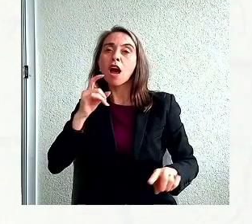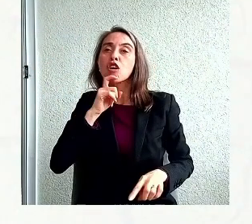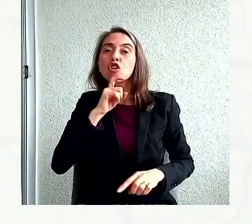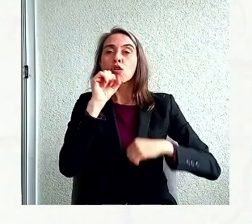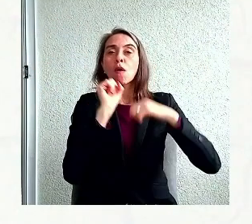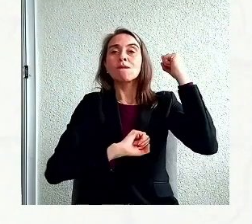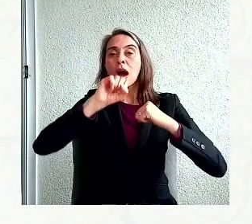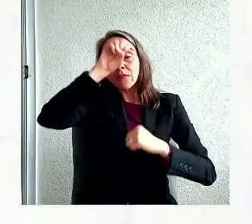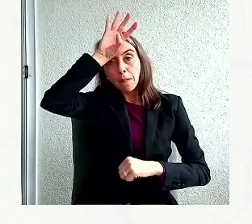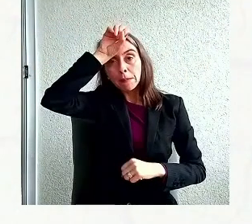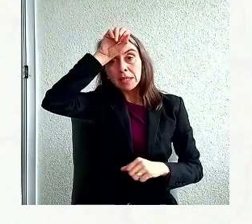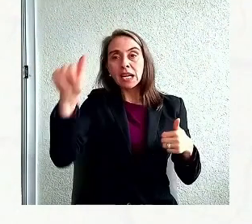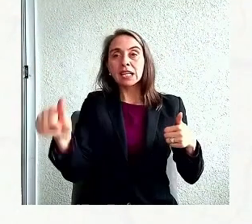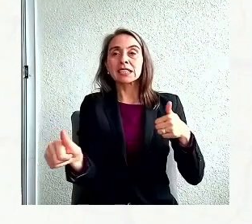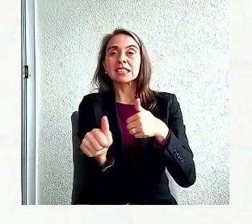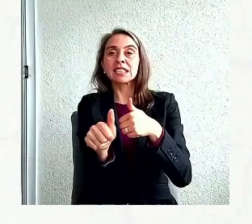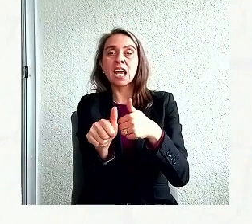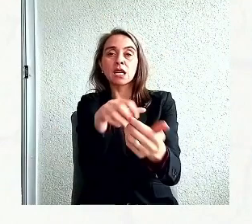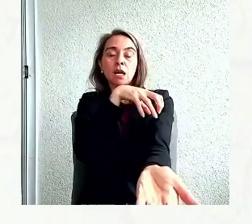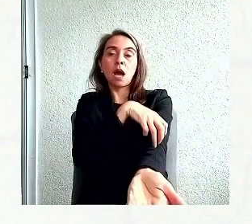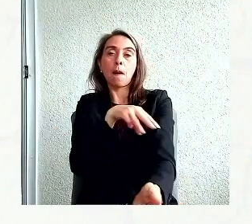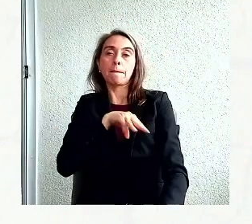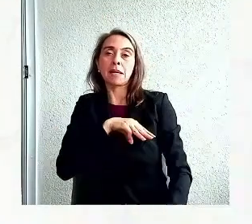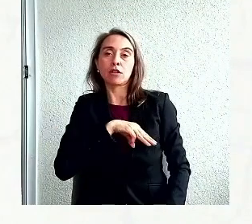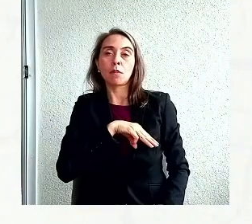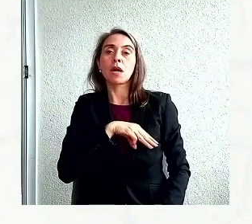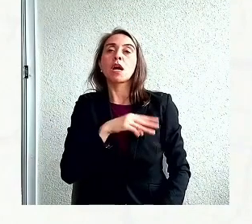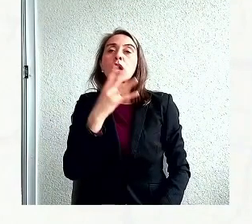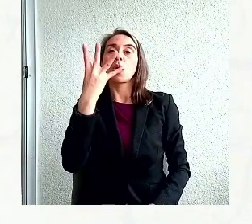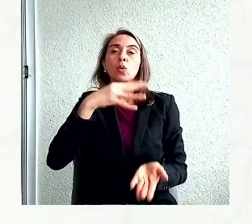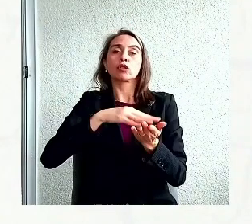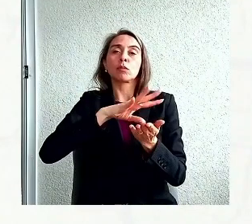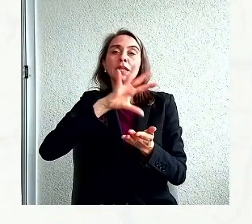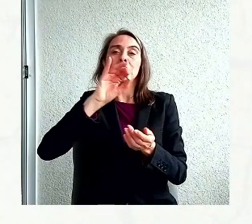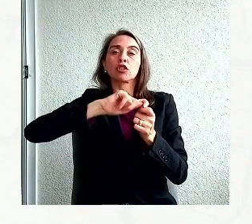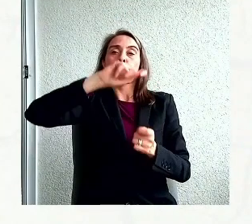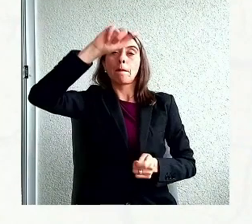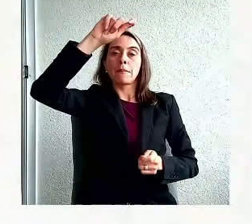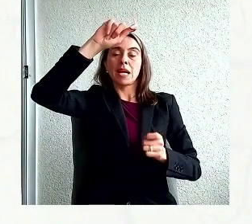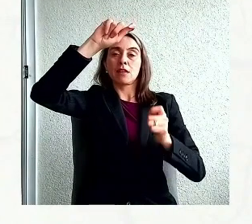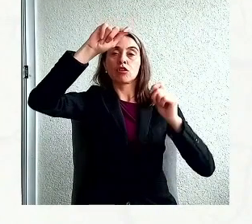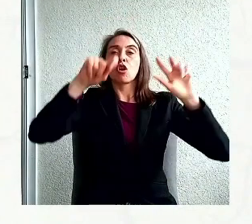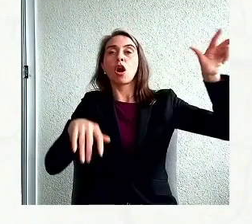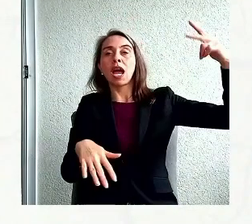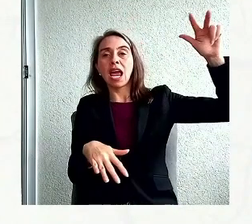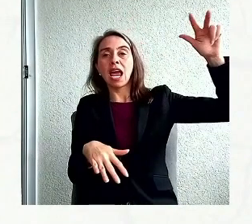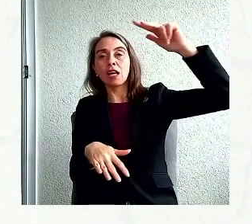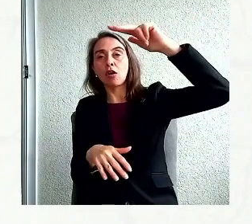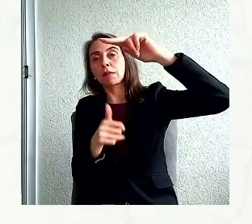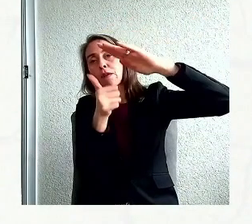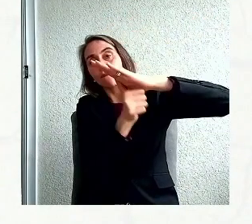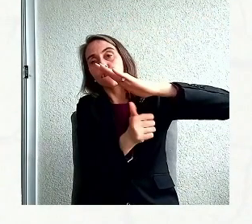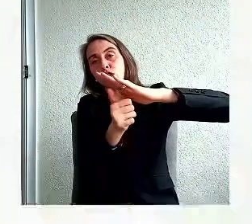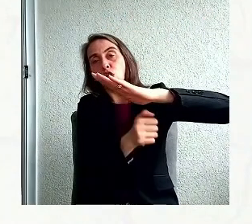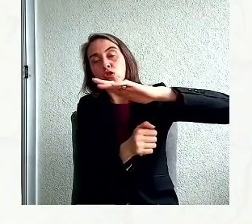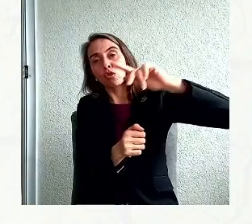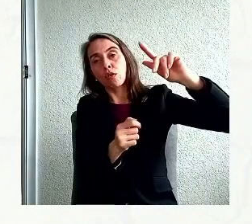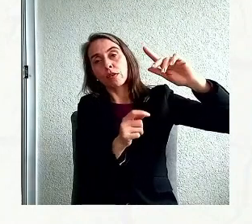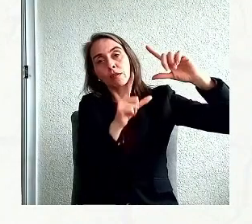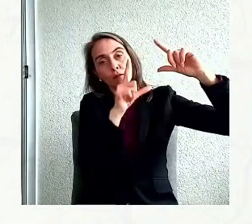en la fotografía al lado izquierdo de la pantalla el rajo de la mina con una cantidad importante de material particulado que está siendo emitido por la actividad